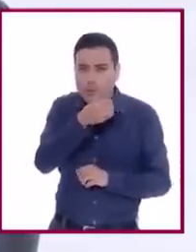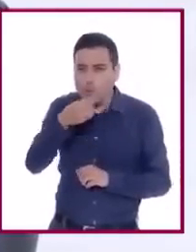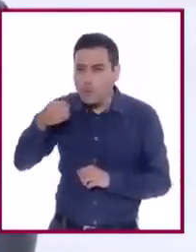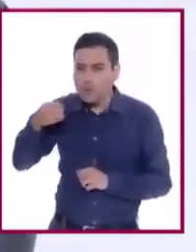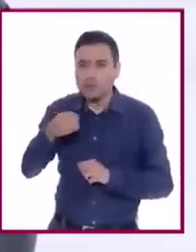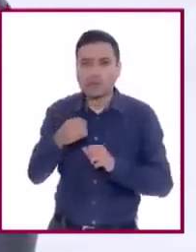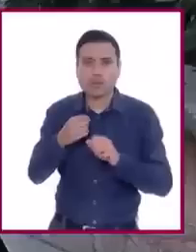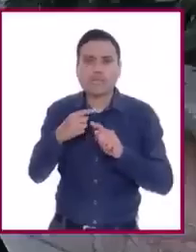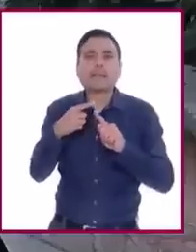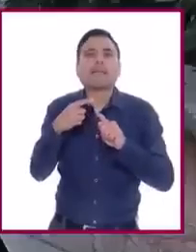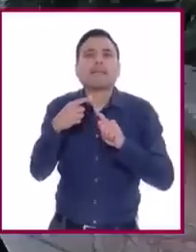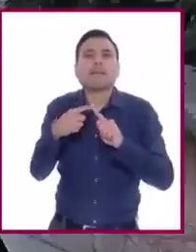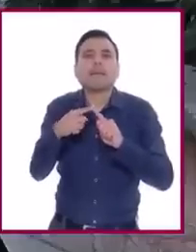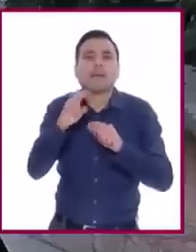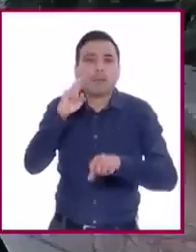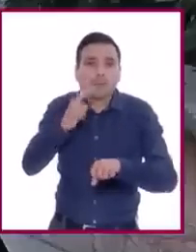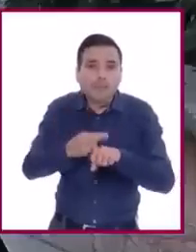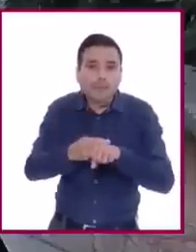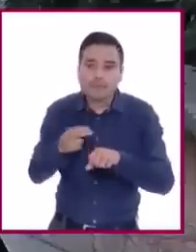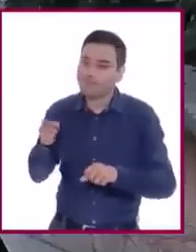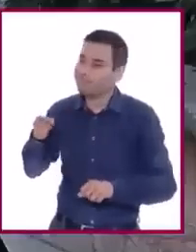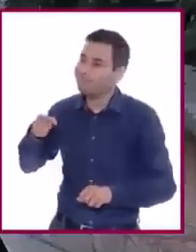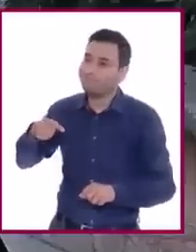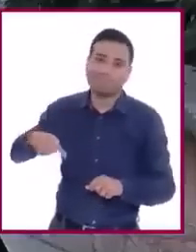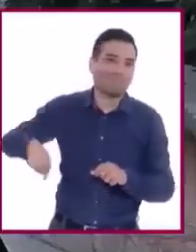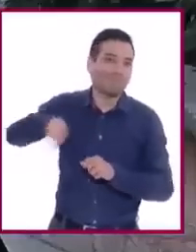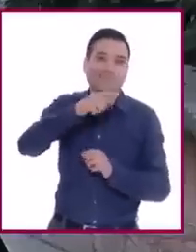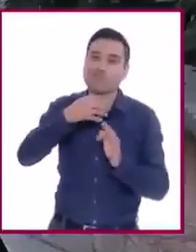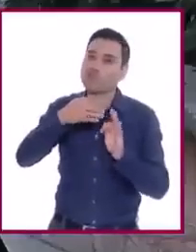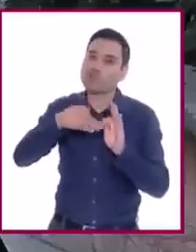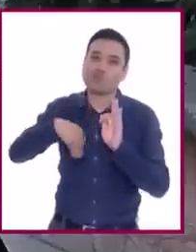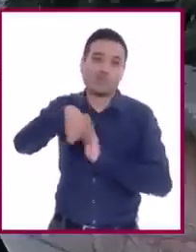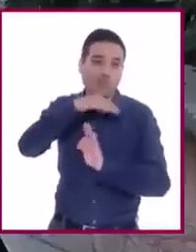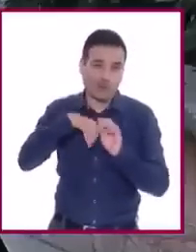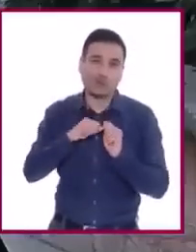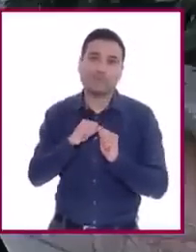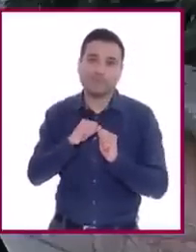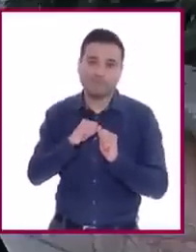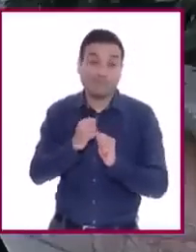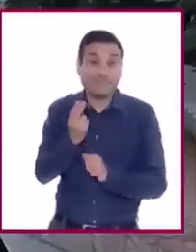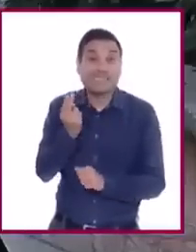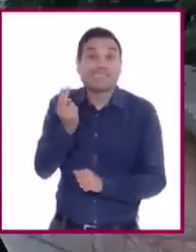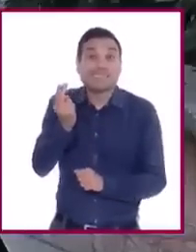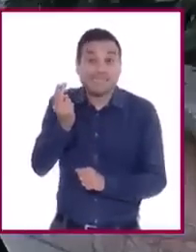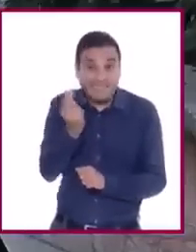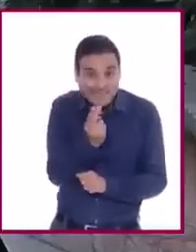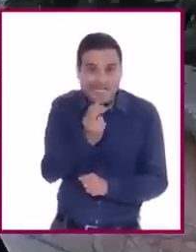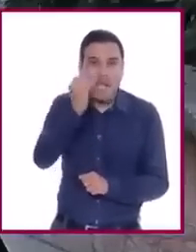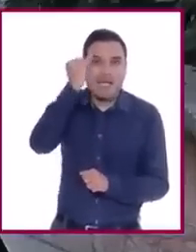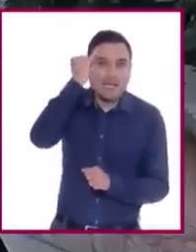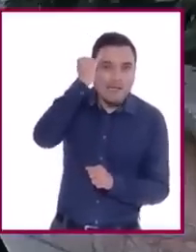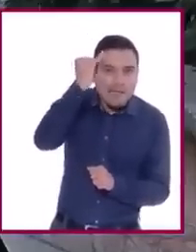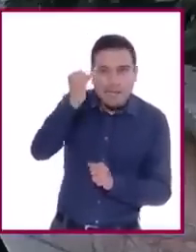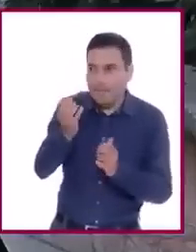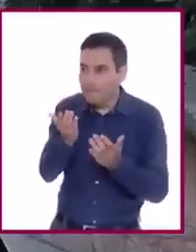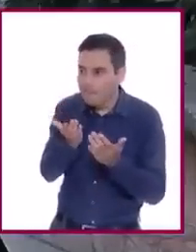comunicar no solamente compartir sino también propiciar en ellos valores